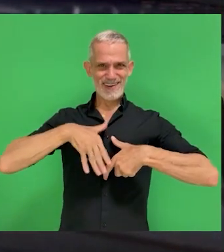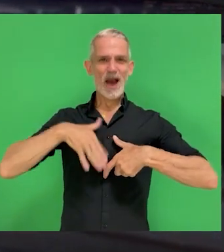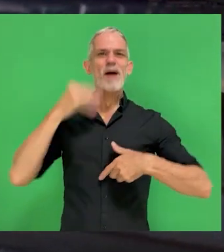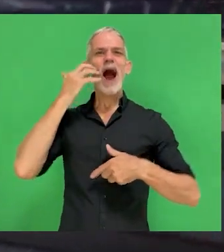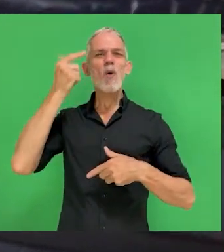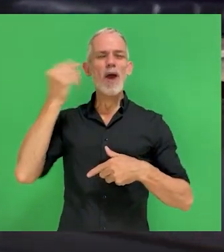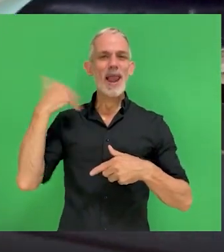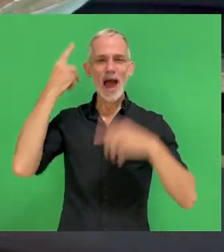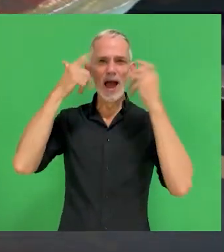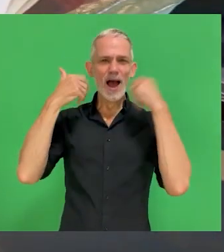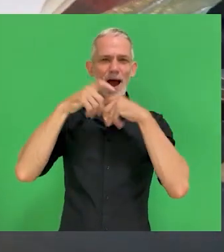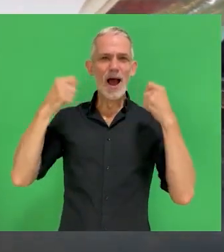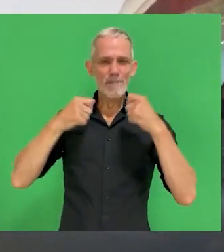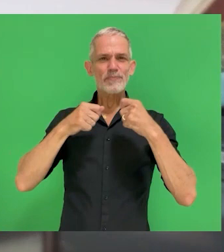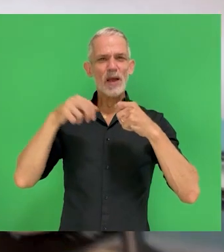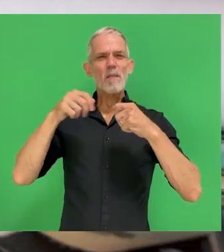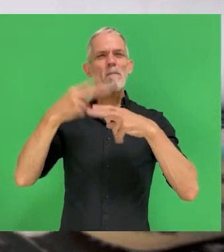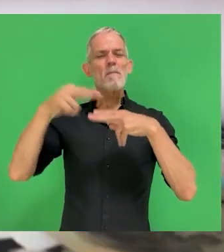mi abuela cuando iba